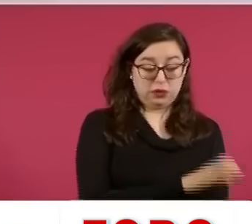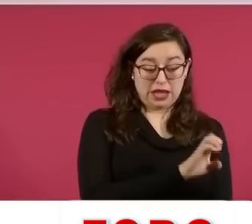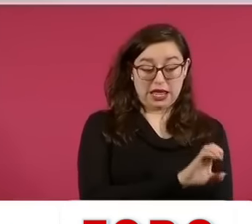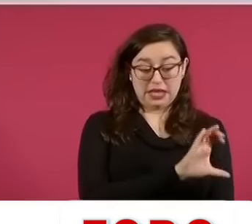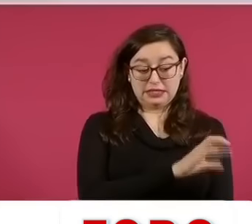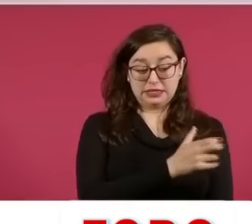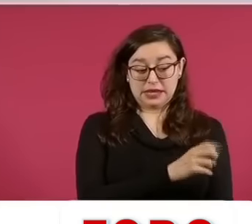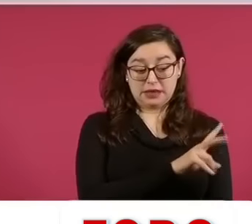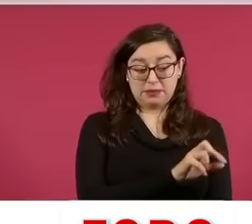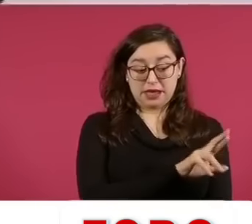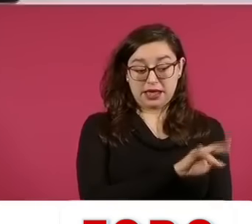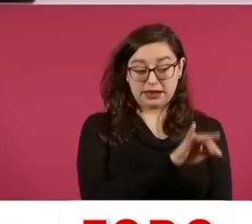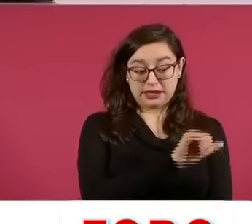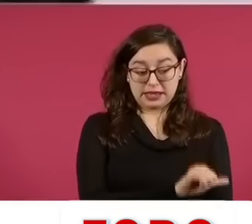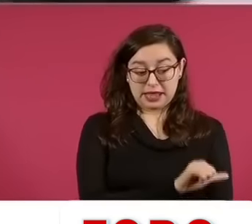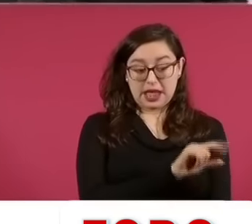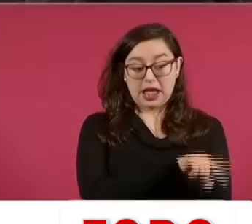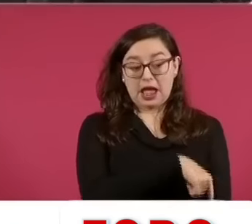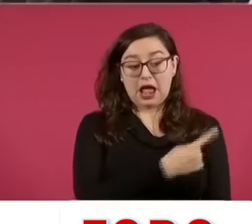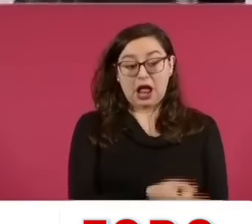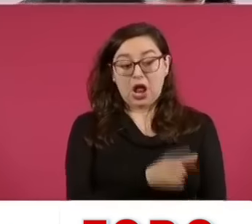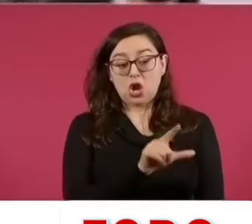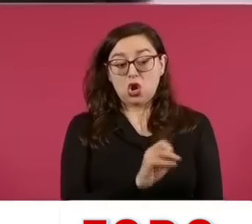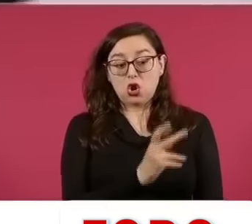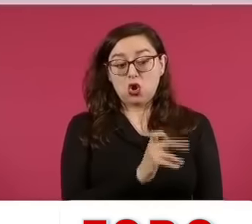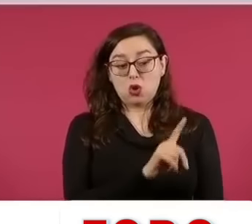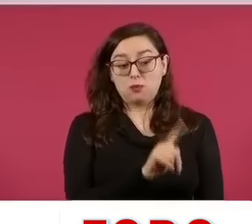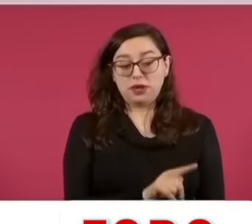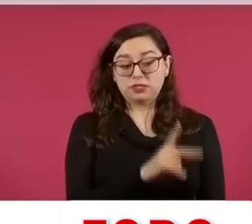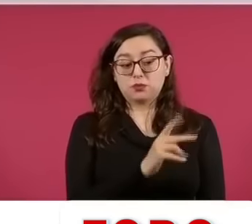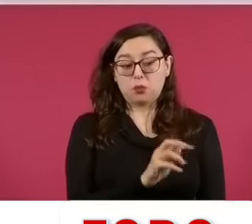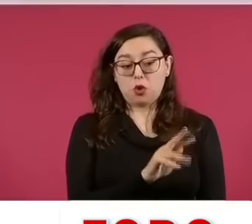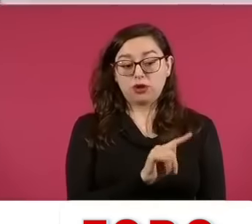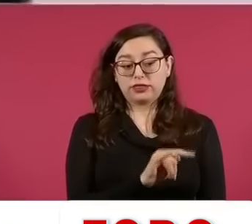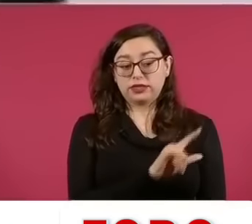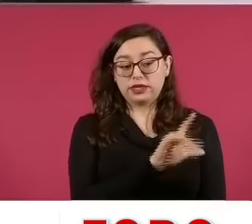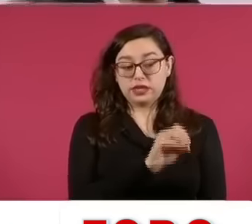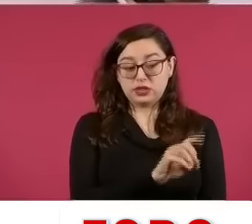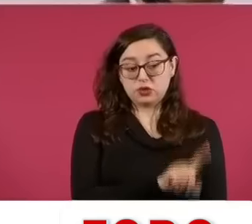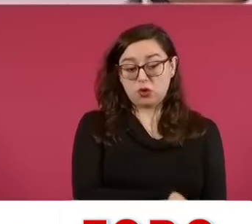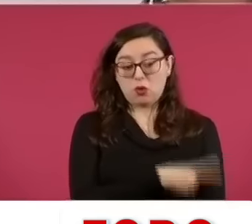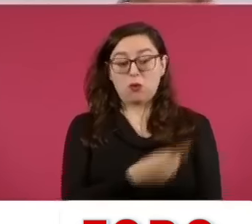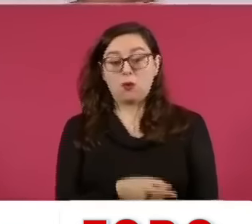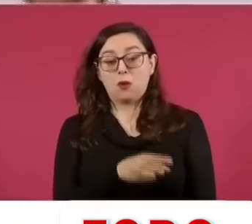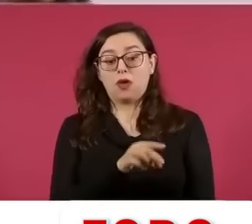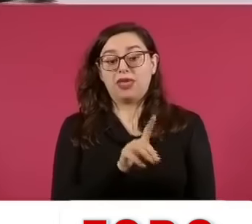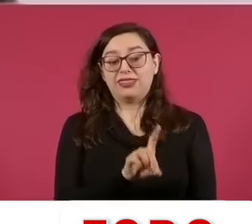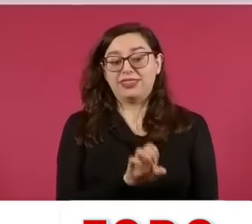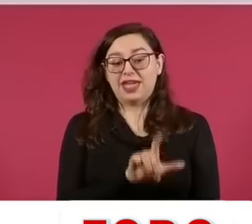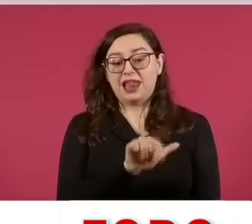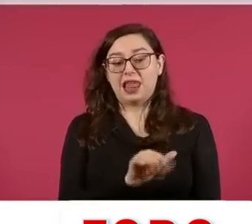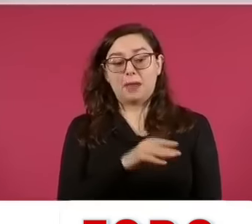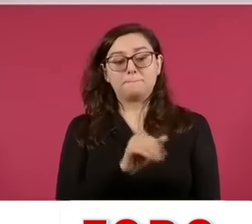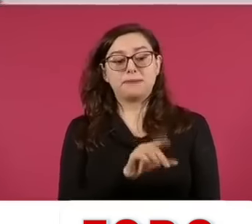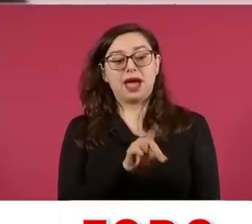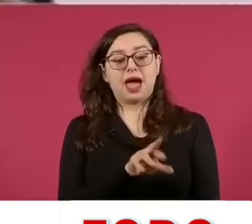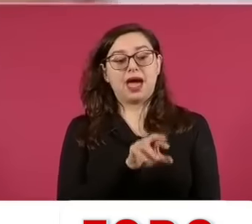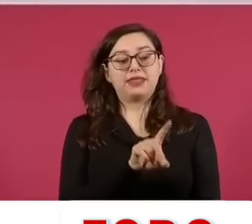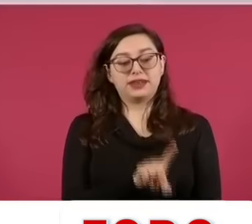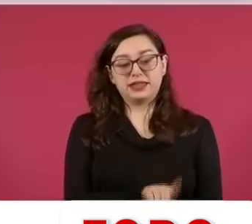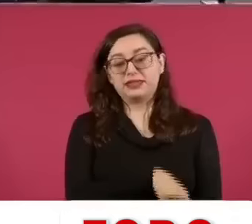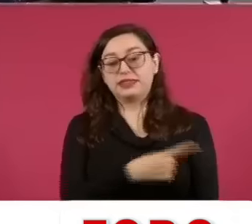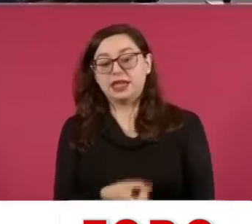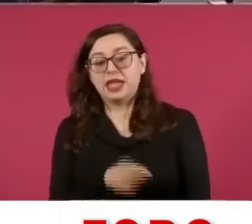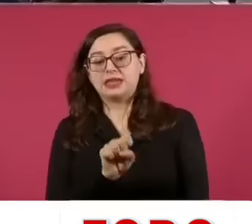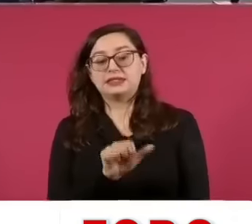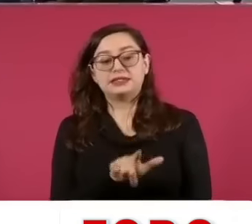la depreciación de monedas de varios países. Explicó también que gracias a que el peso se ha fortalecido en los últimos años y al nivel récord